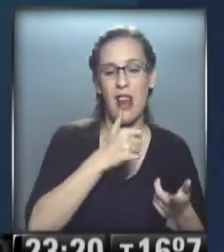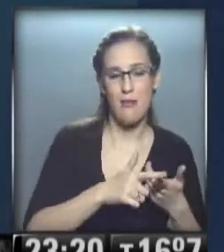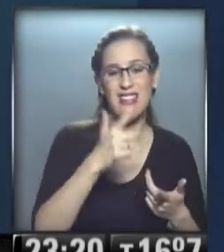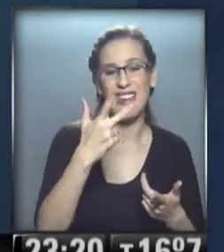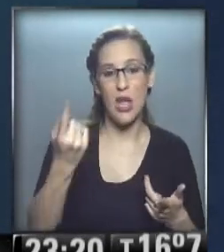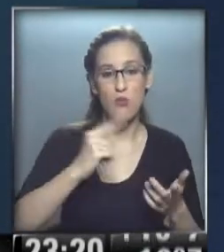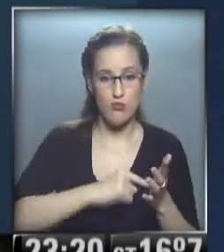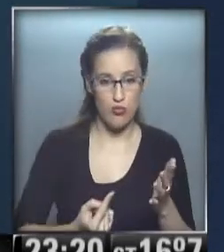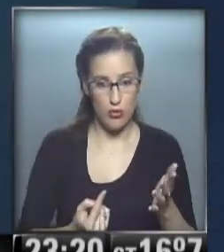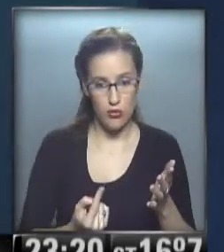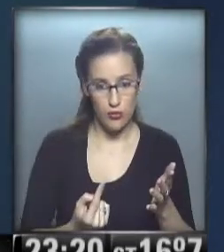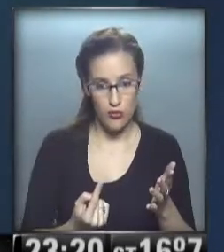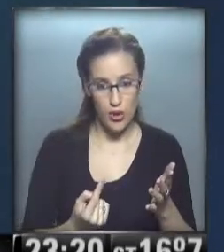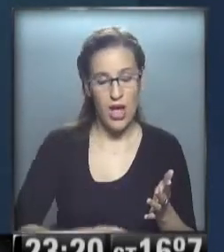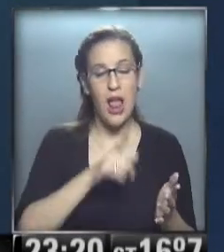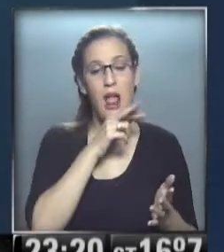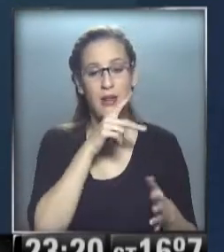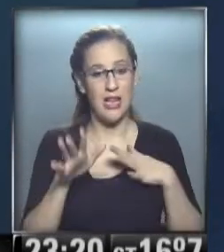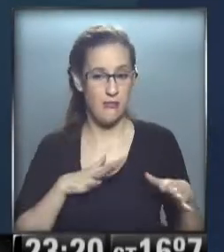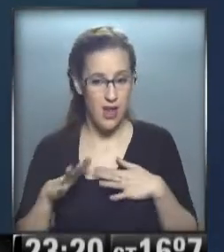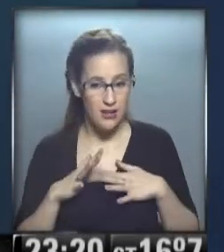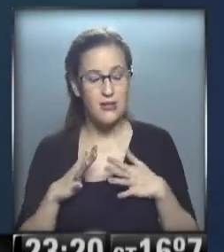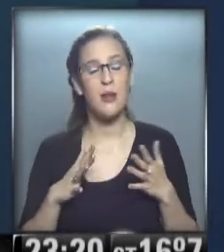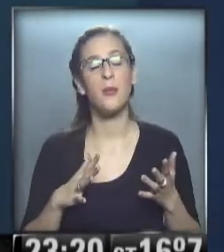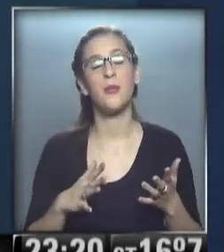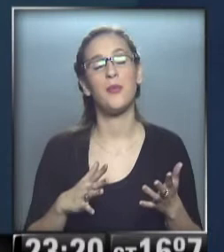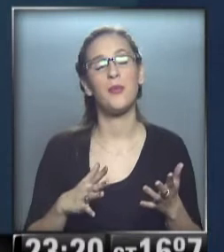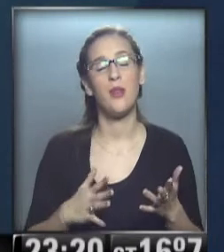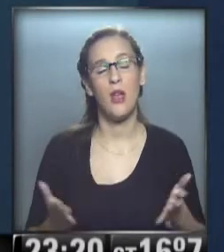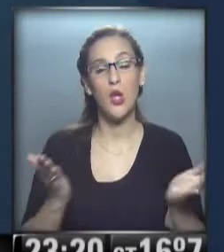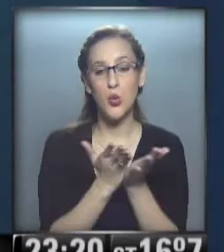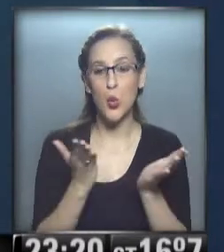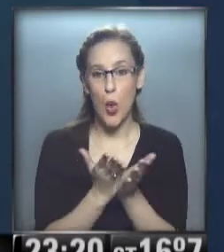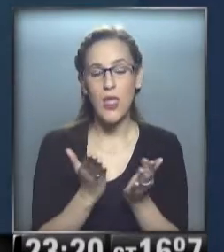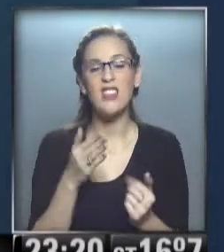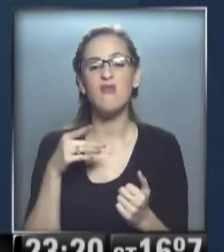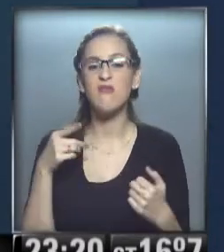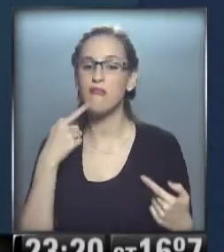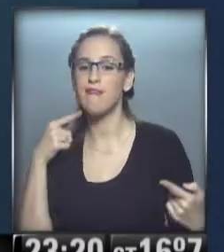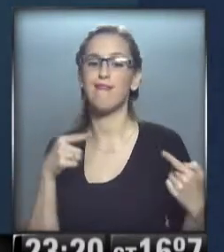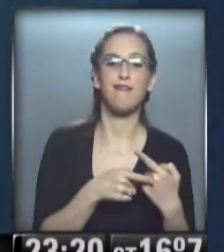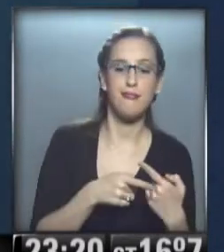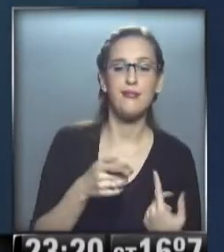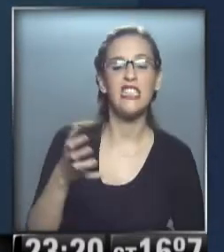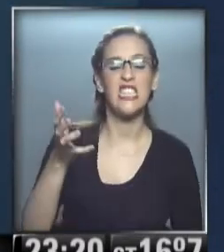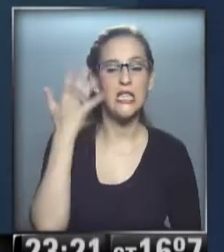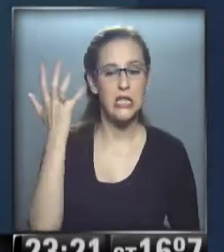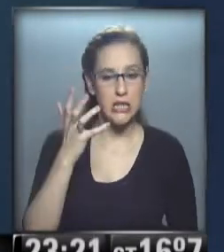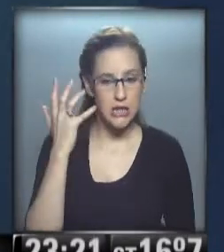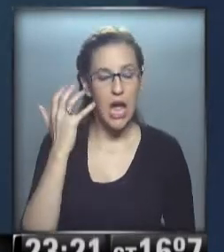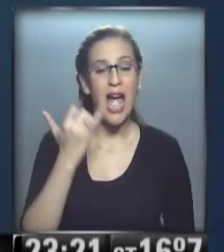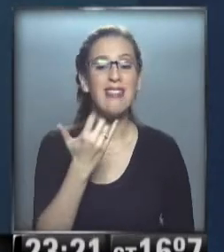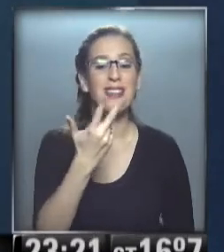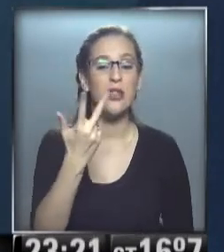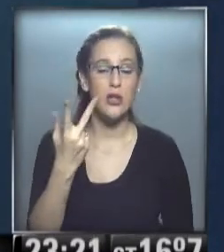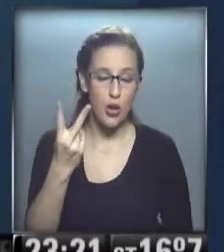puntos tiene Gimnasia de La Plata, que hará lo propio frente a Boca. Y Estudiantes va a visitar a Tigre en el Monumental de Victoria y tiene 32 unidades.